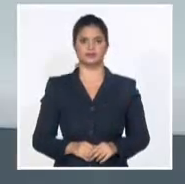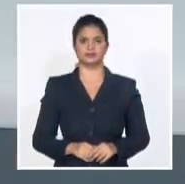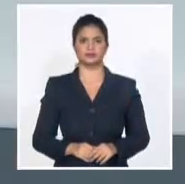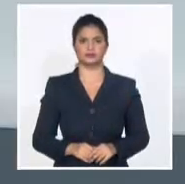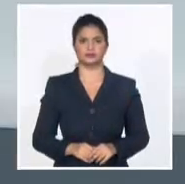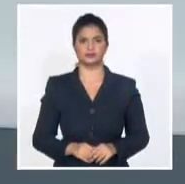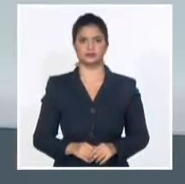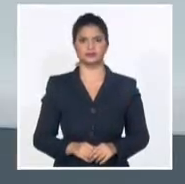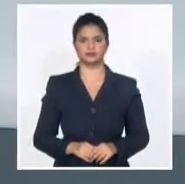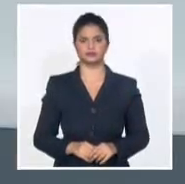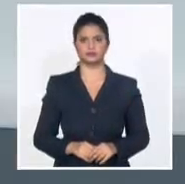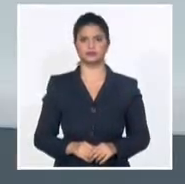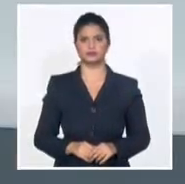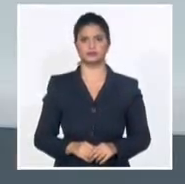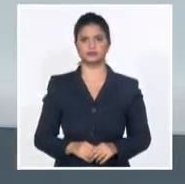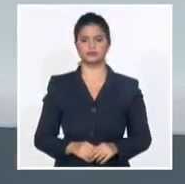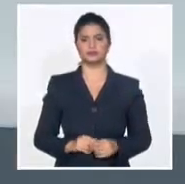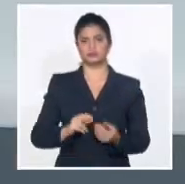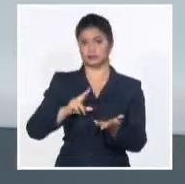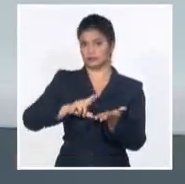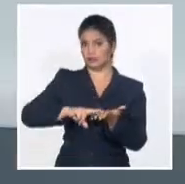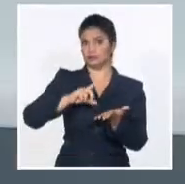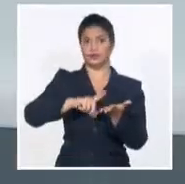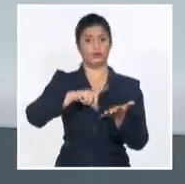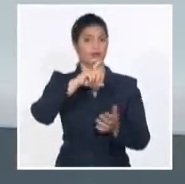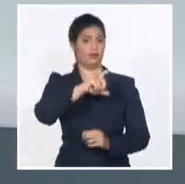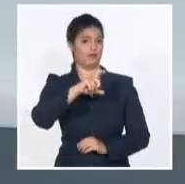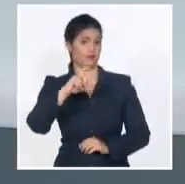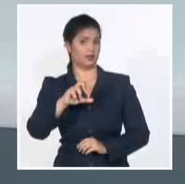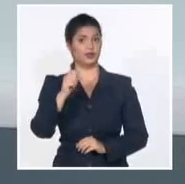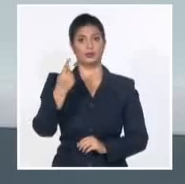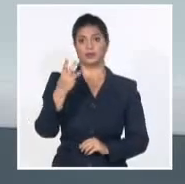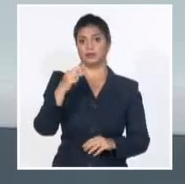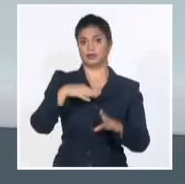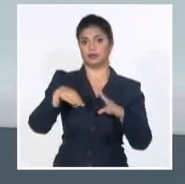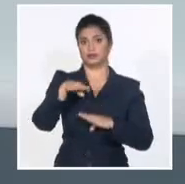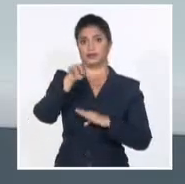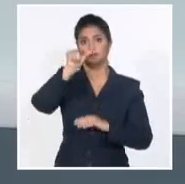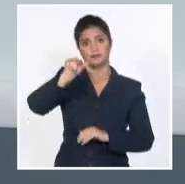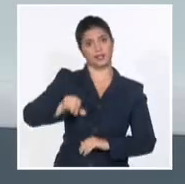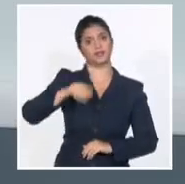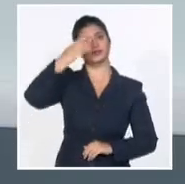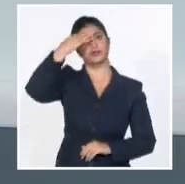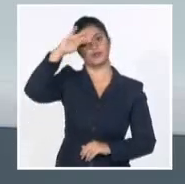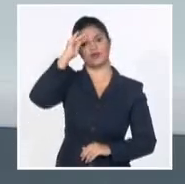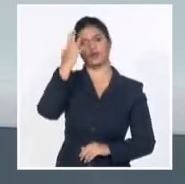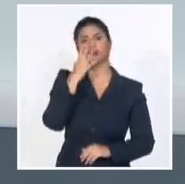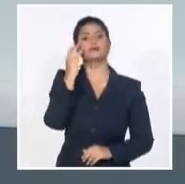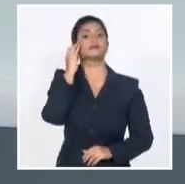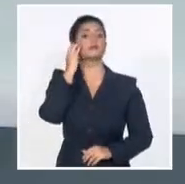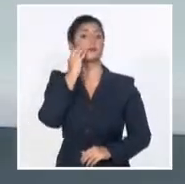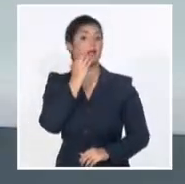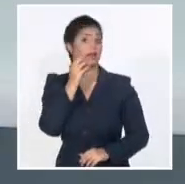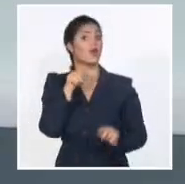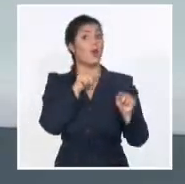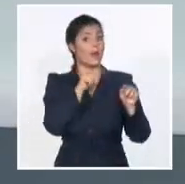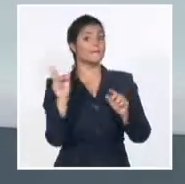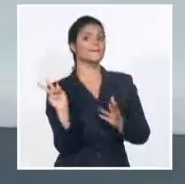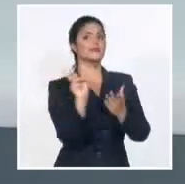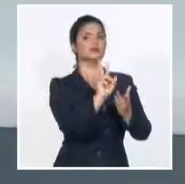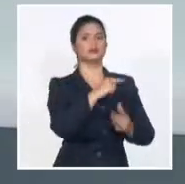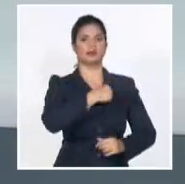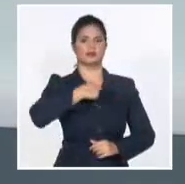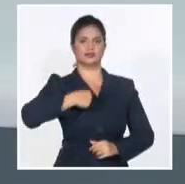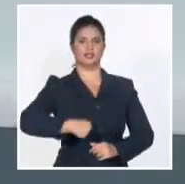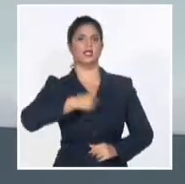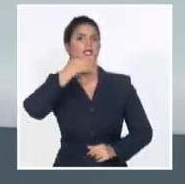el miembro del buró político y Primer Ministro cubano Manuel marrero Cruz explicó hoy a turoperadores y trabajadores del turismo en China los atractivos de